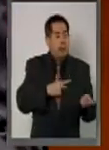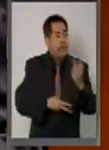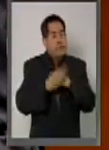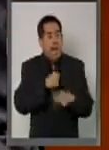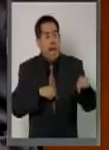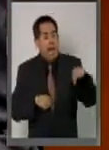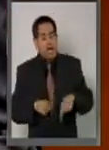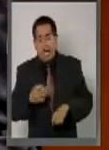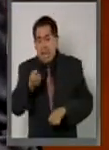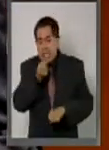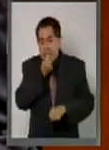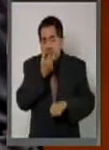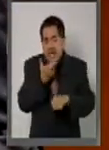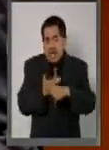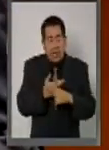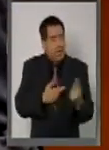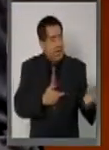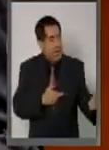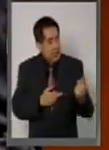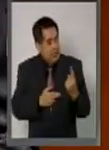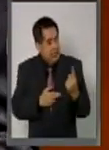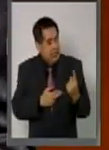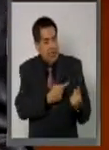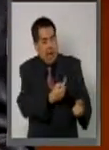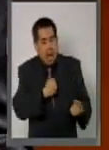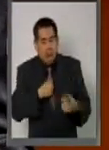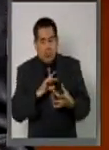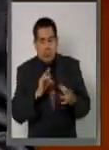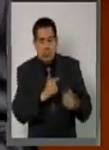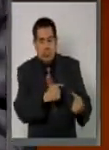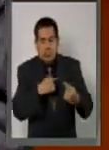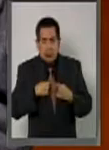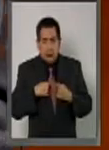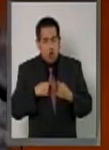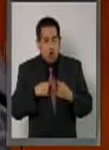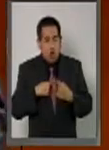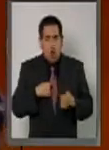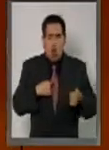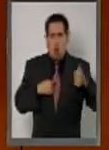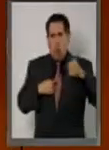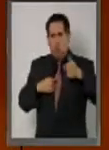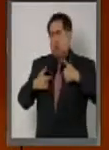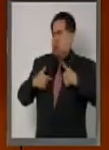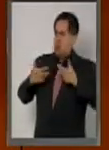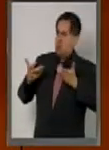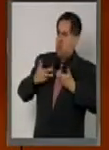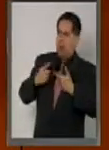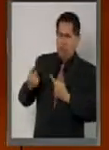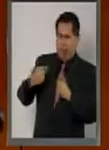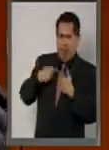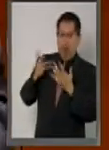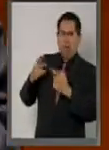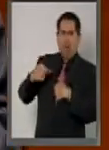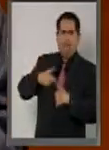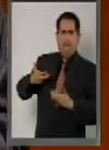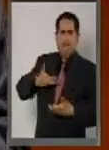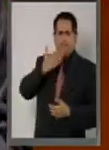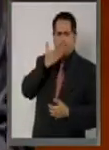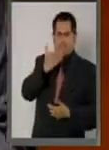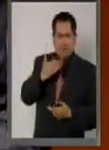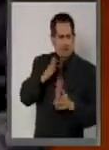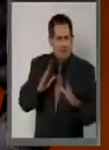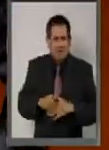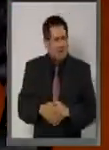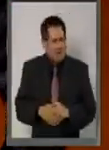el secretario, ¿verdad?, a dar cuentas, no a pontificar y a que le aplaudan.